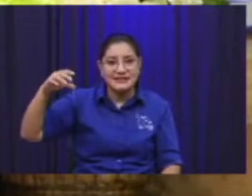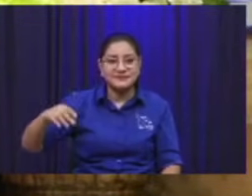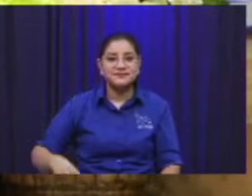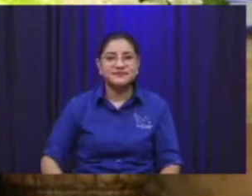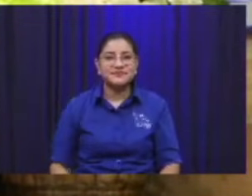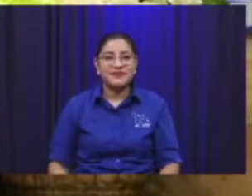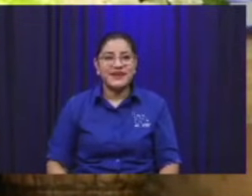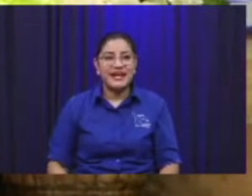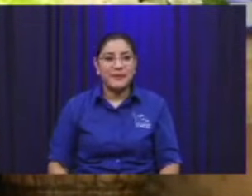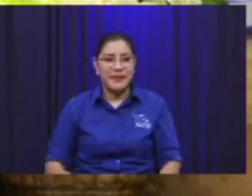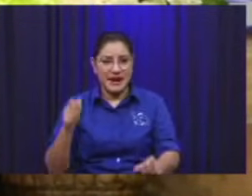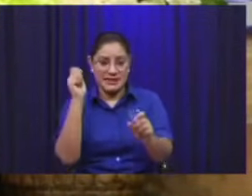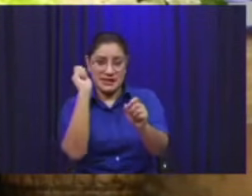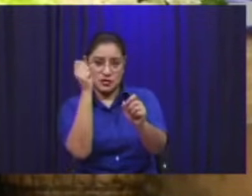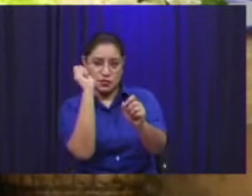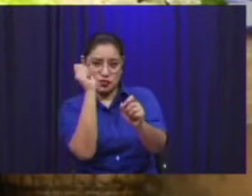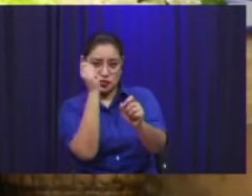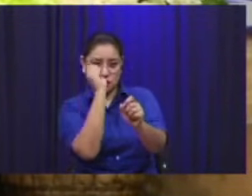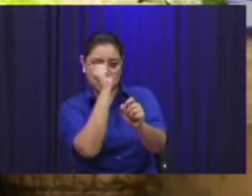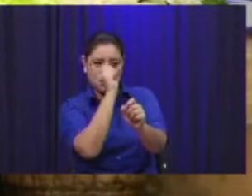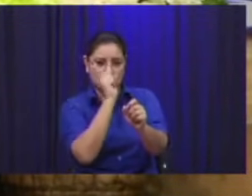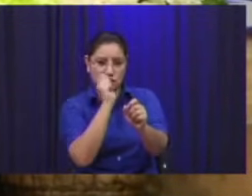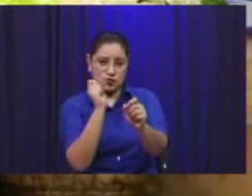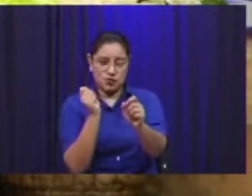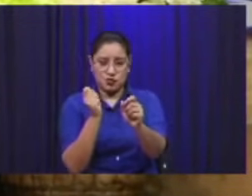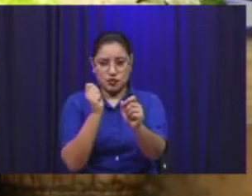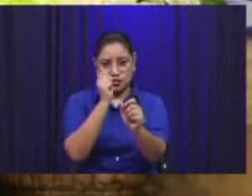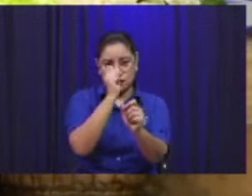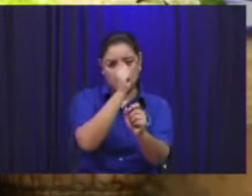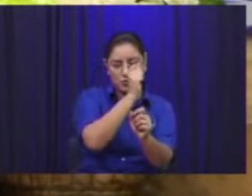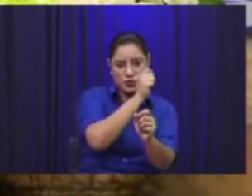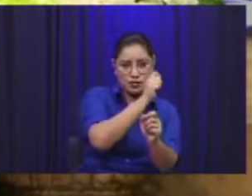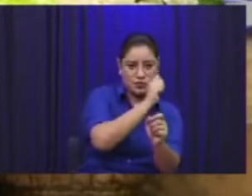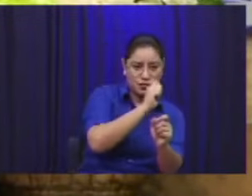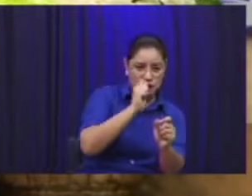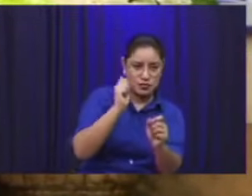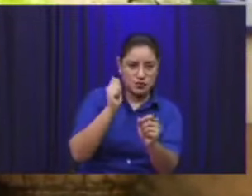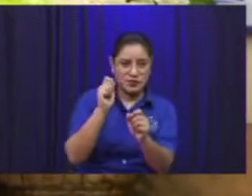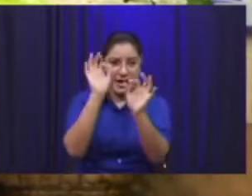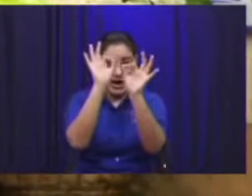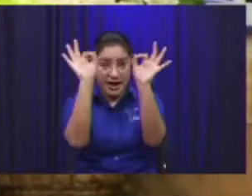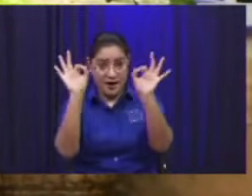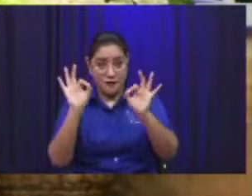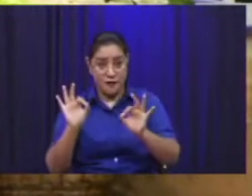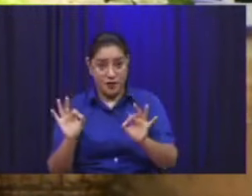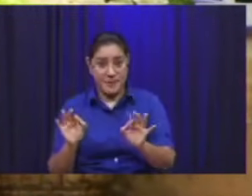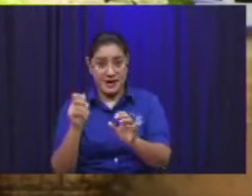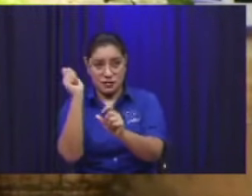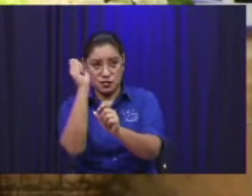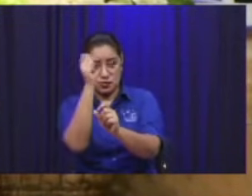habilidad para hacerlo a martillo le empezaron a